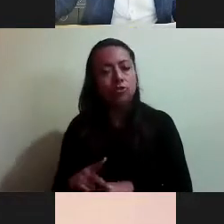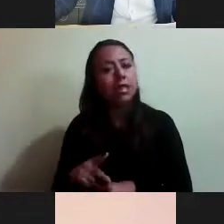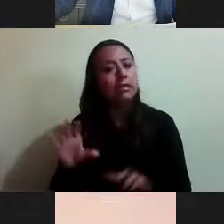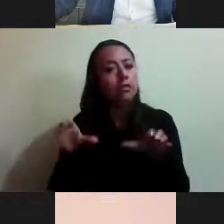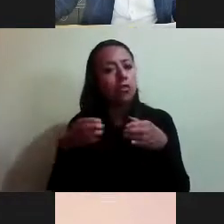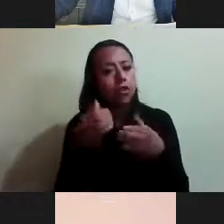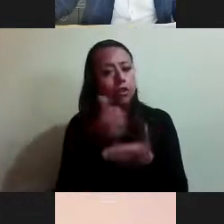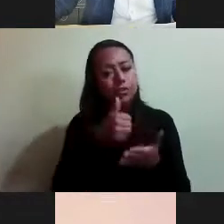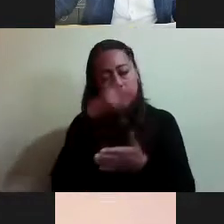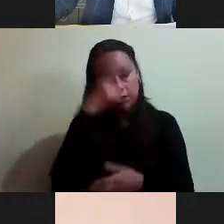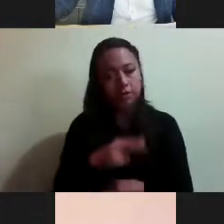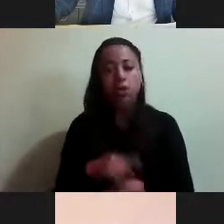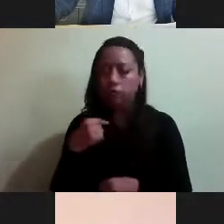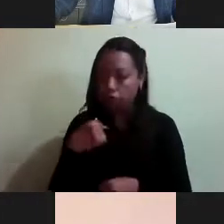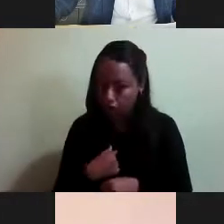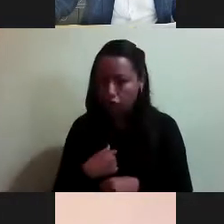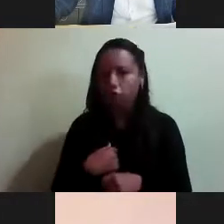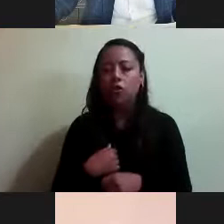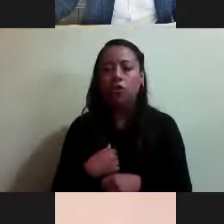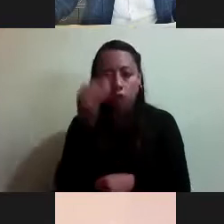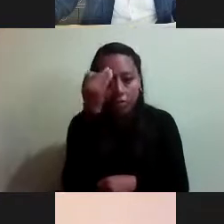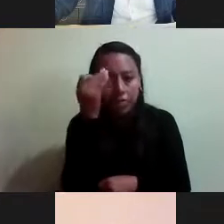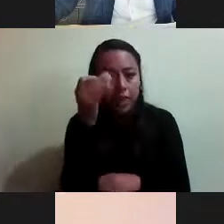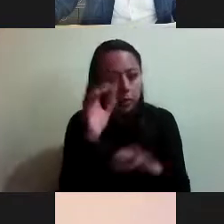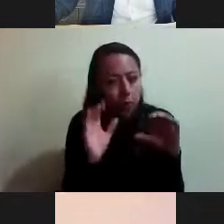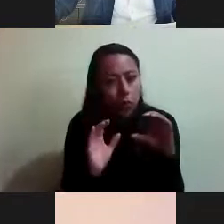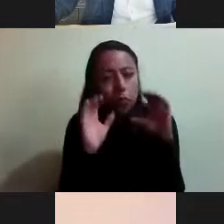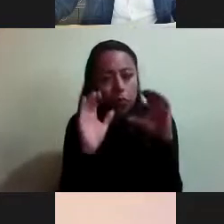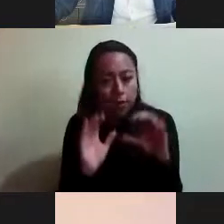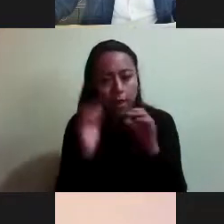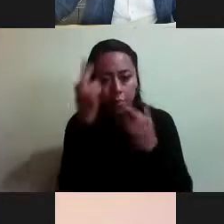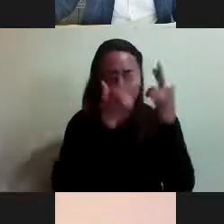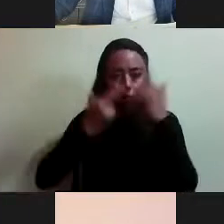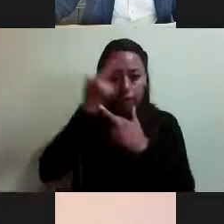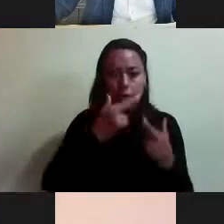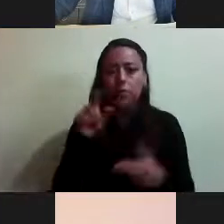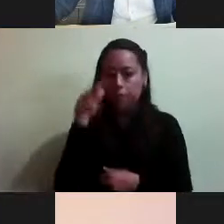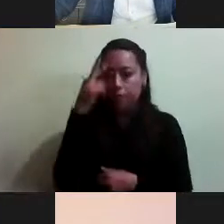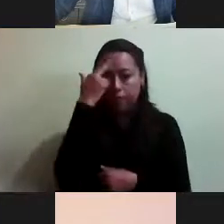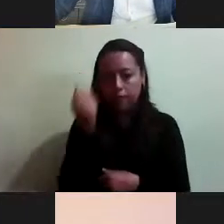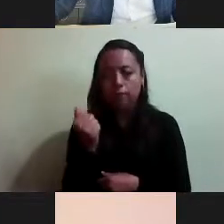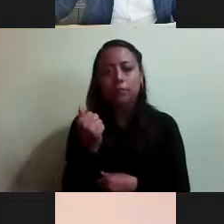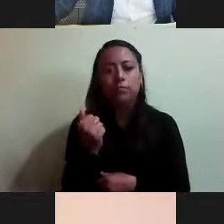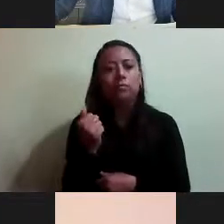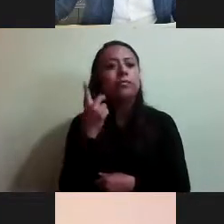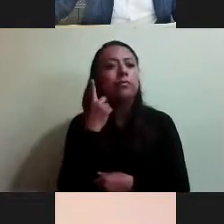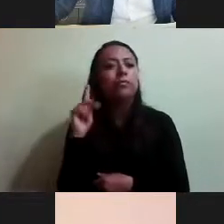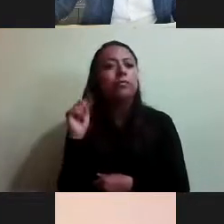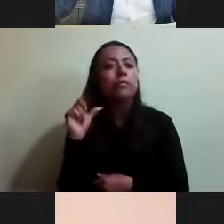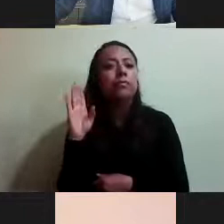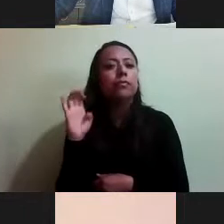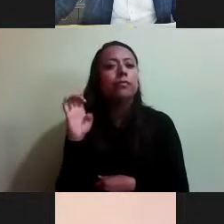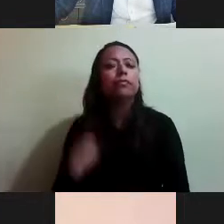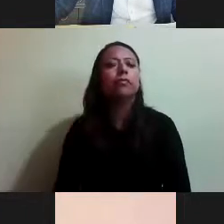mucho detenimiento, porque tiene mucha razón el diputado Tabe.